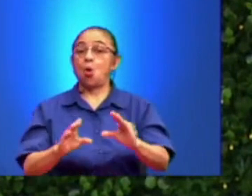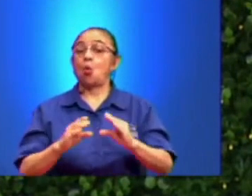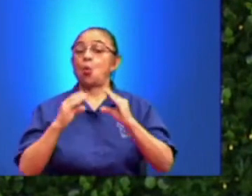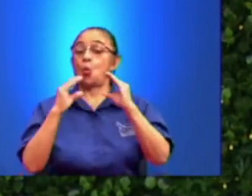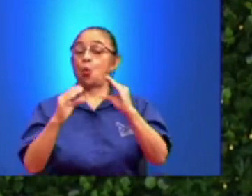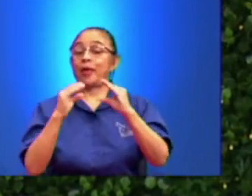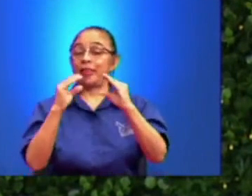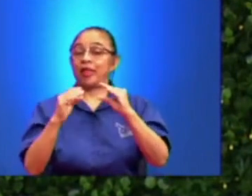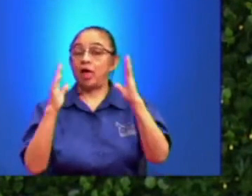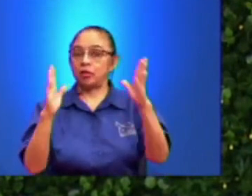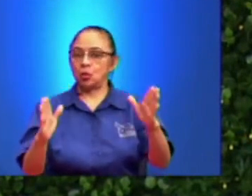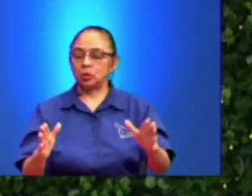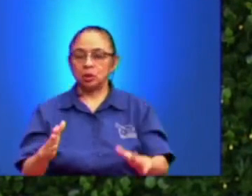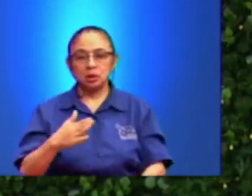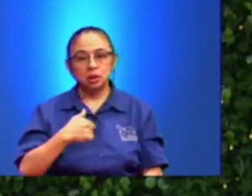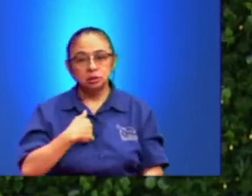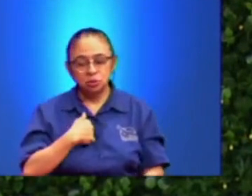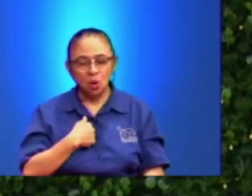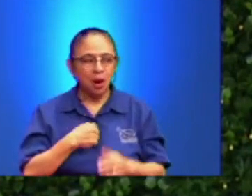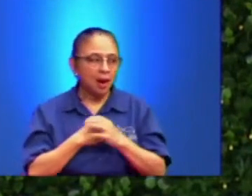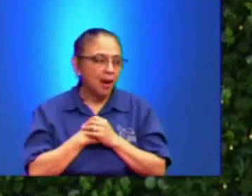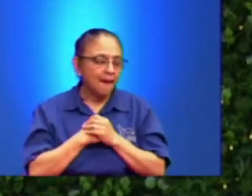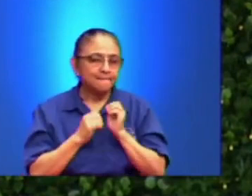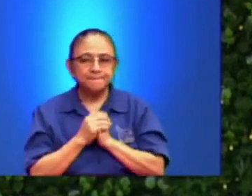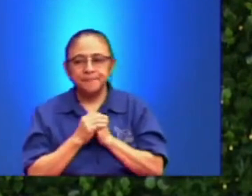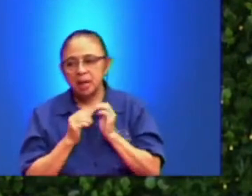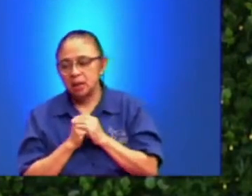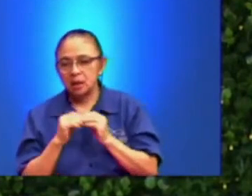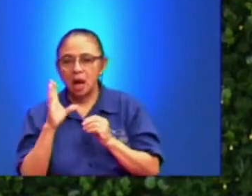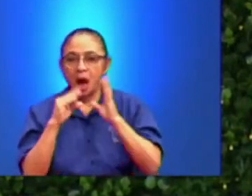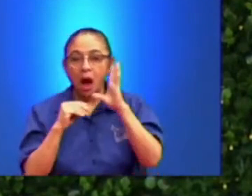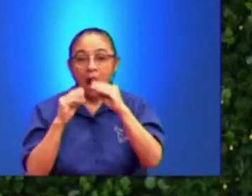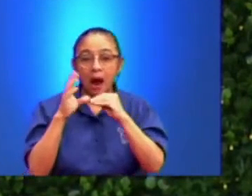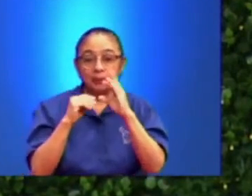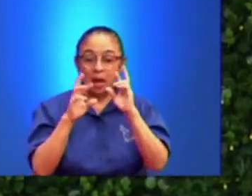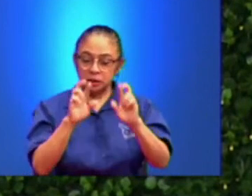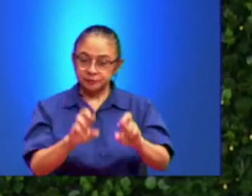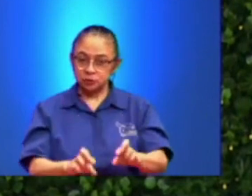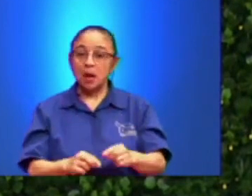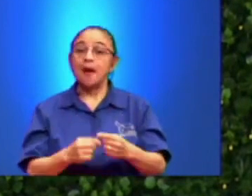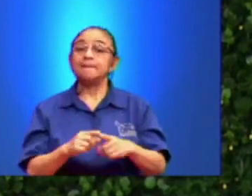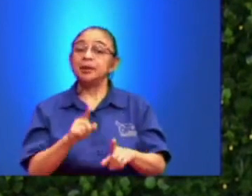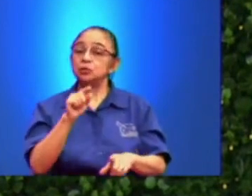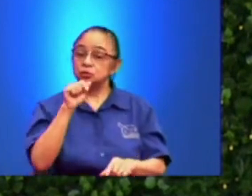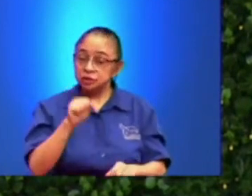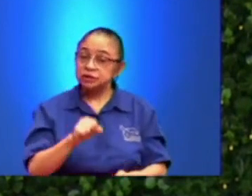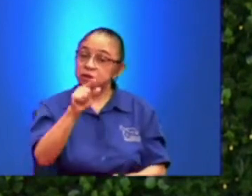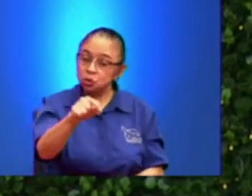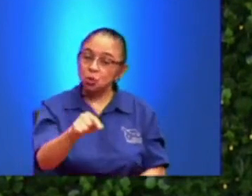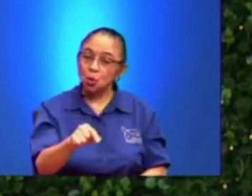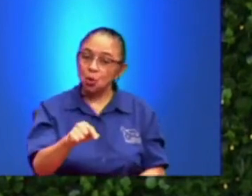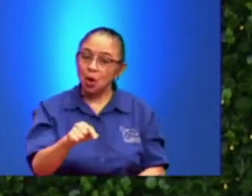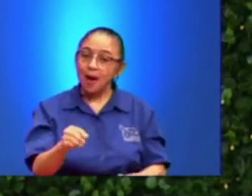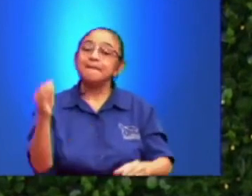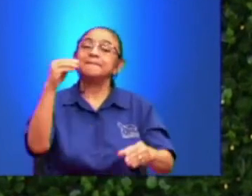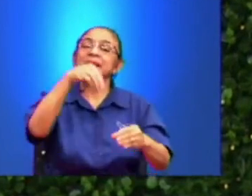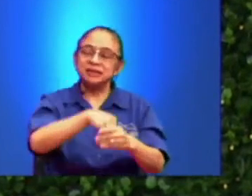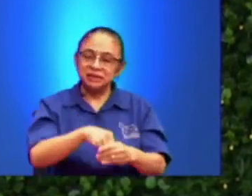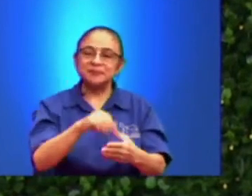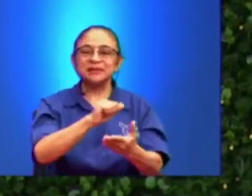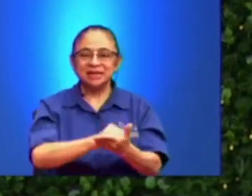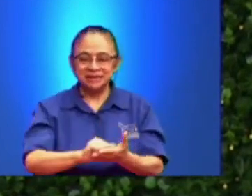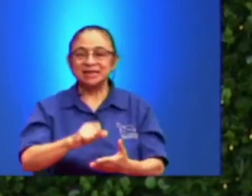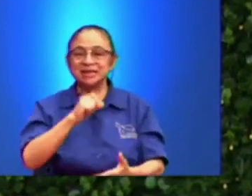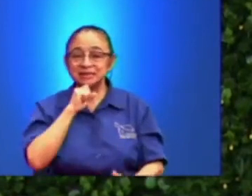hermano pero a mí me da pena hablarle a la gente sí pero cuando estás participando en la santa cena a la manera que el señor quiere que